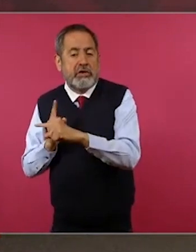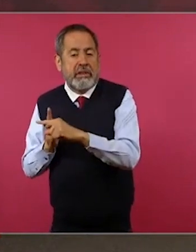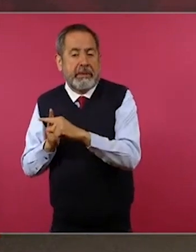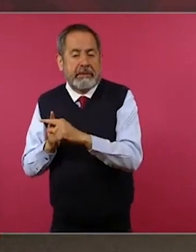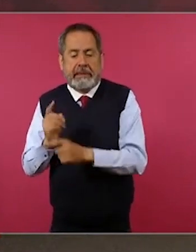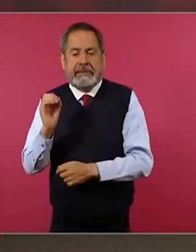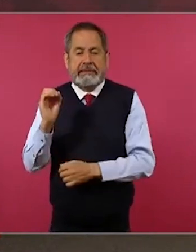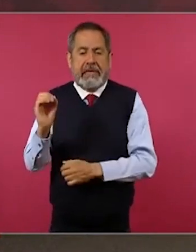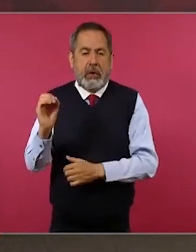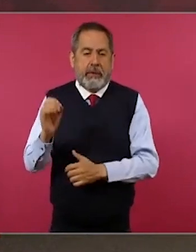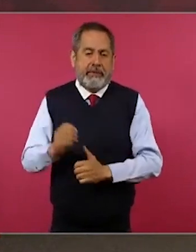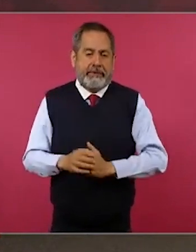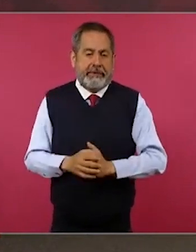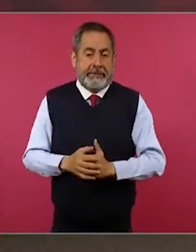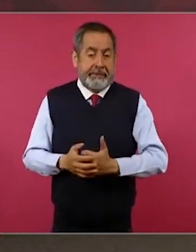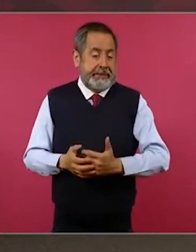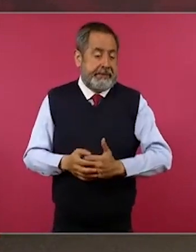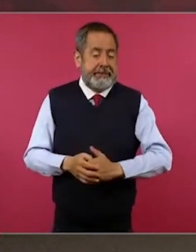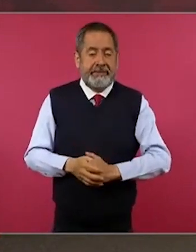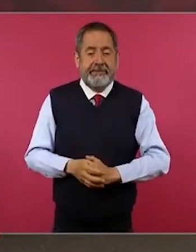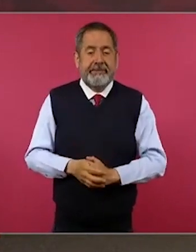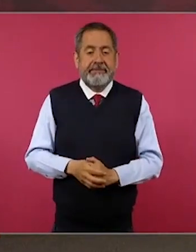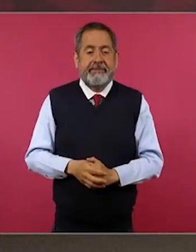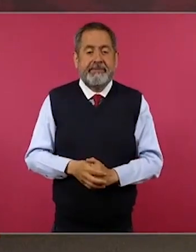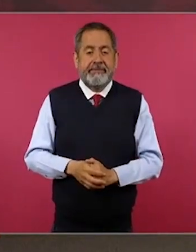4.251. 1%